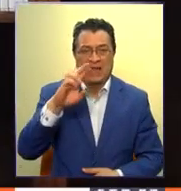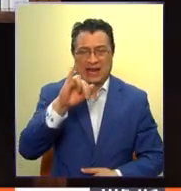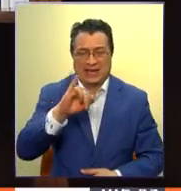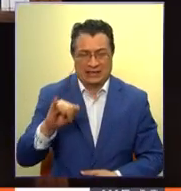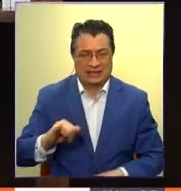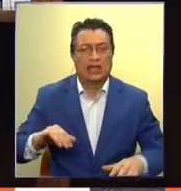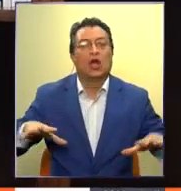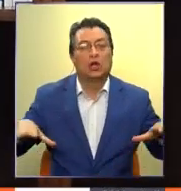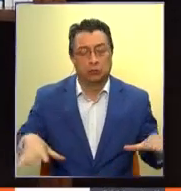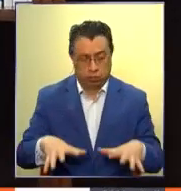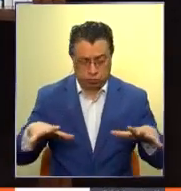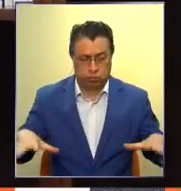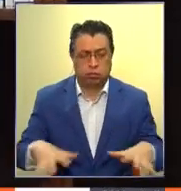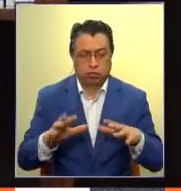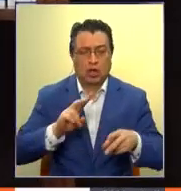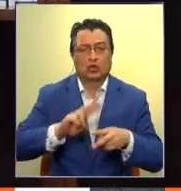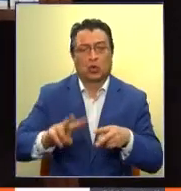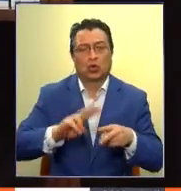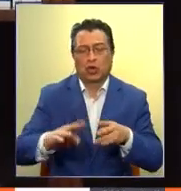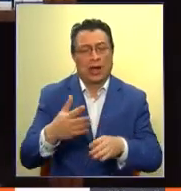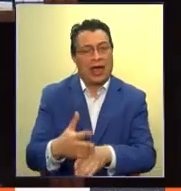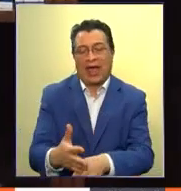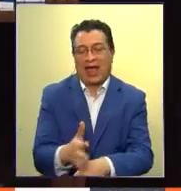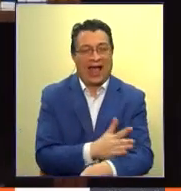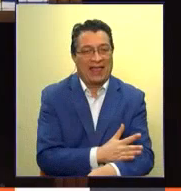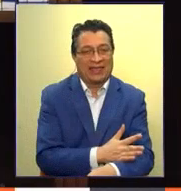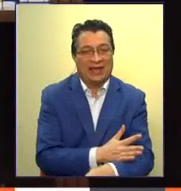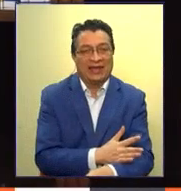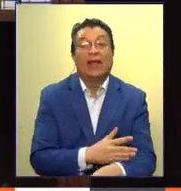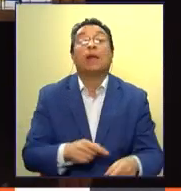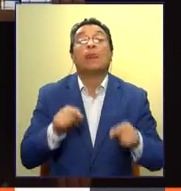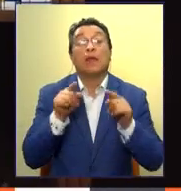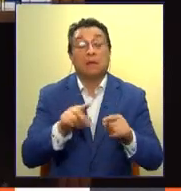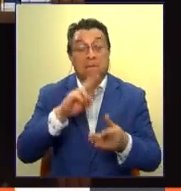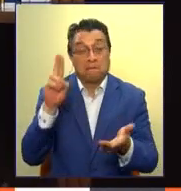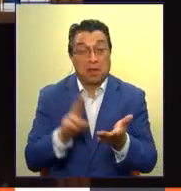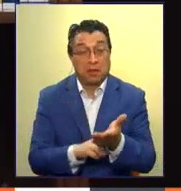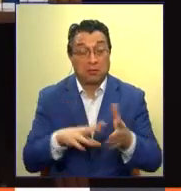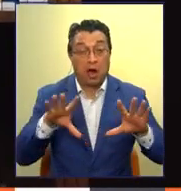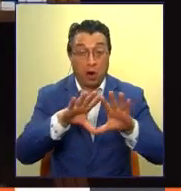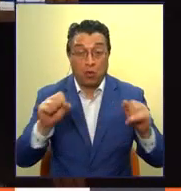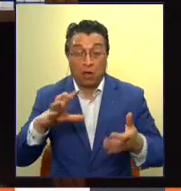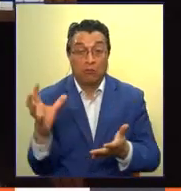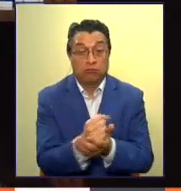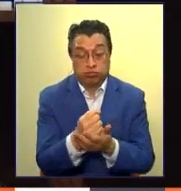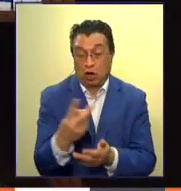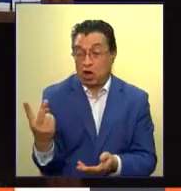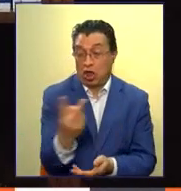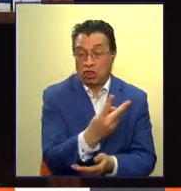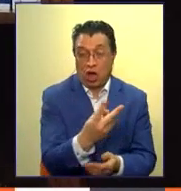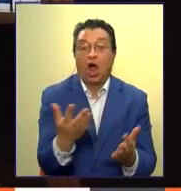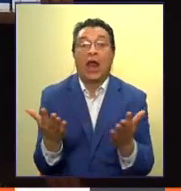de solucionar esto antes, y la verdad que para llegar a un acuerdo se necesitan dos partes